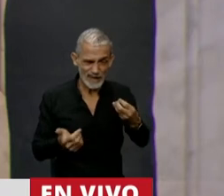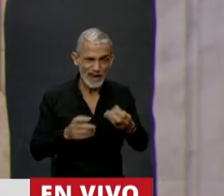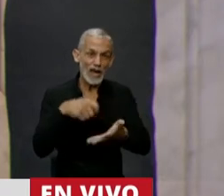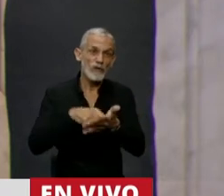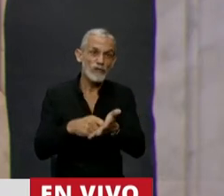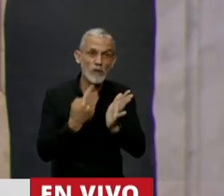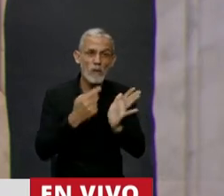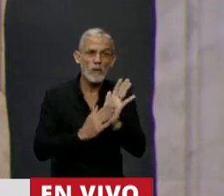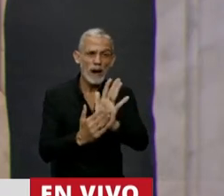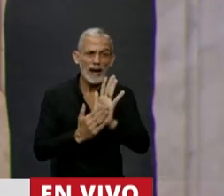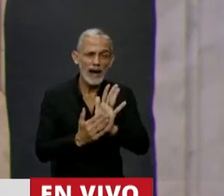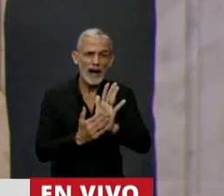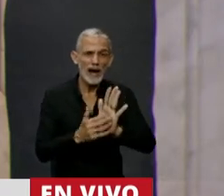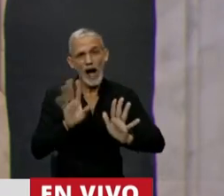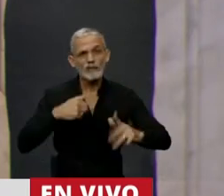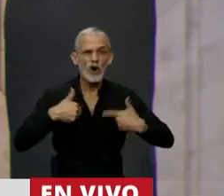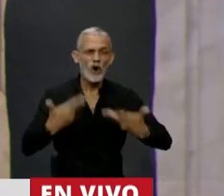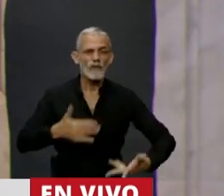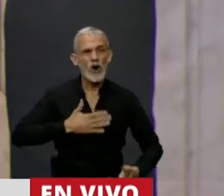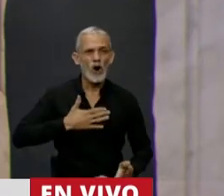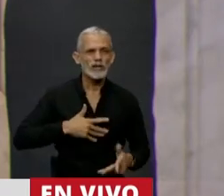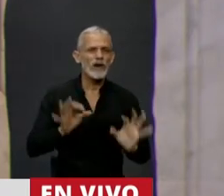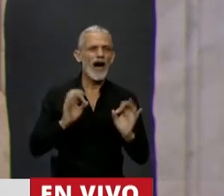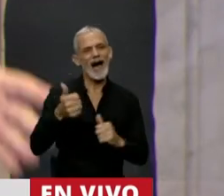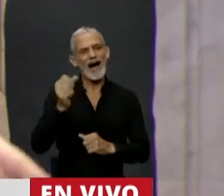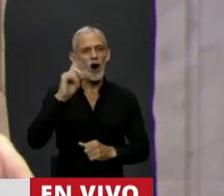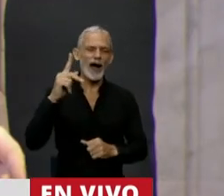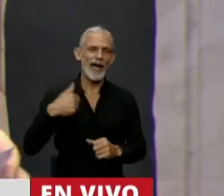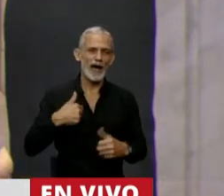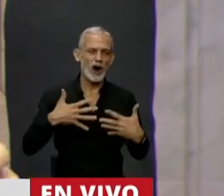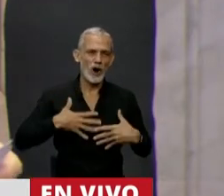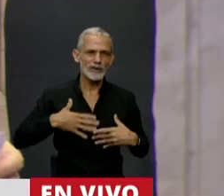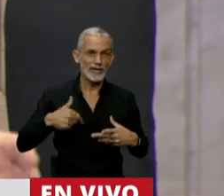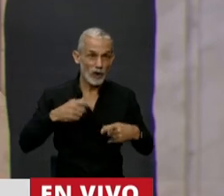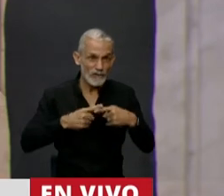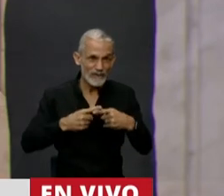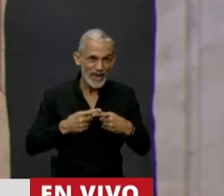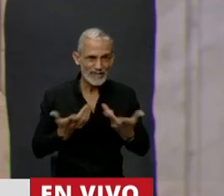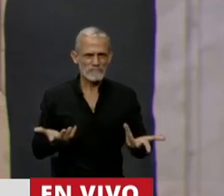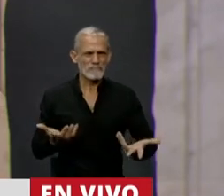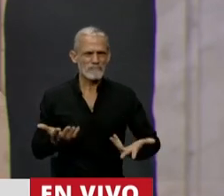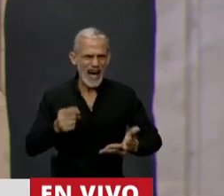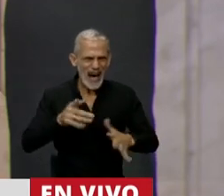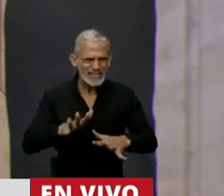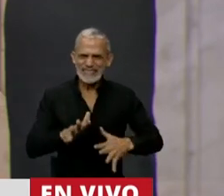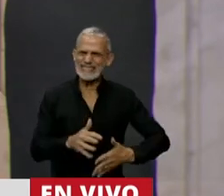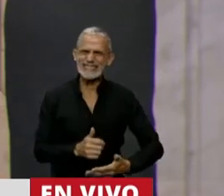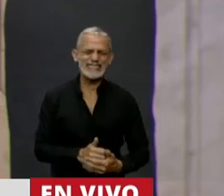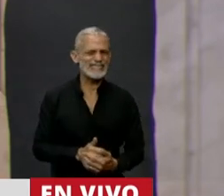firmes un papel que diga, sí, me parece muy bien, y además que hagas una fiesta, ¿no? Realmente es algo